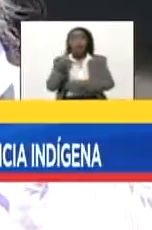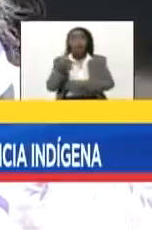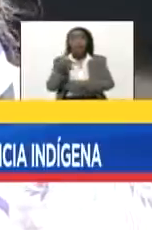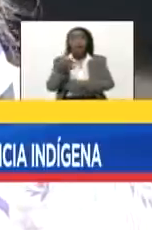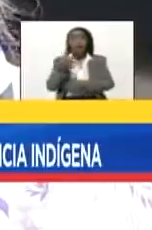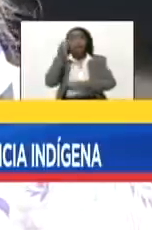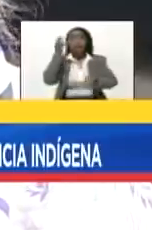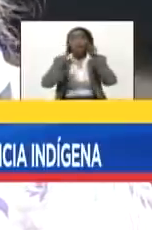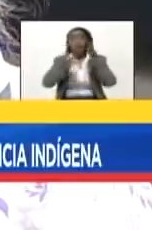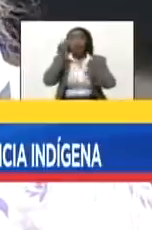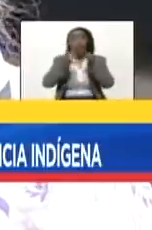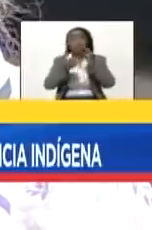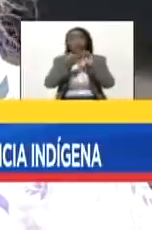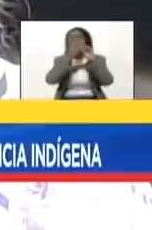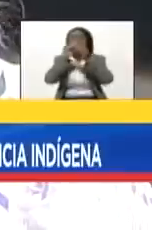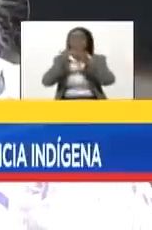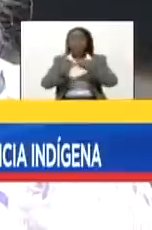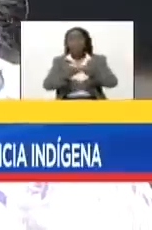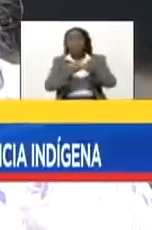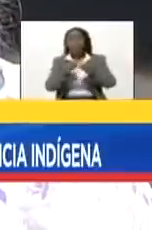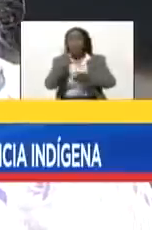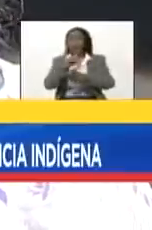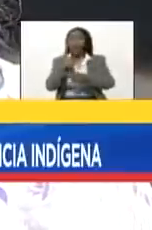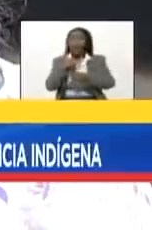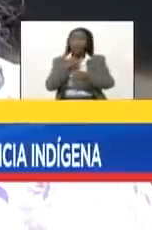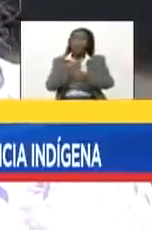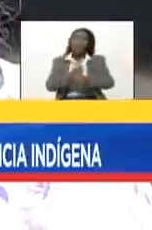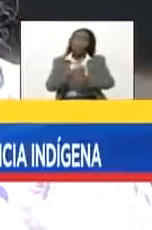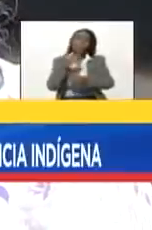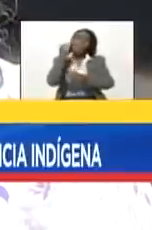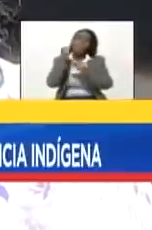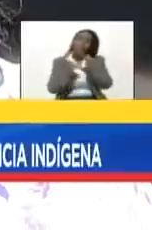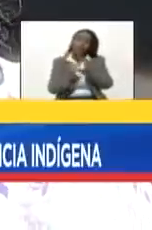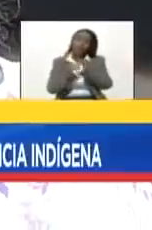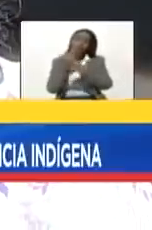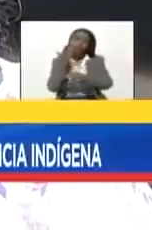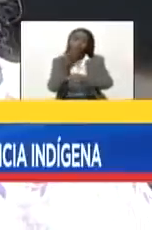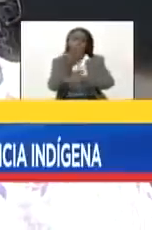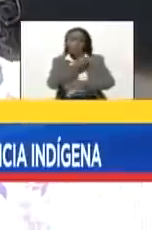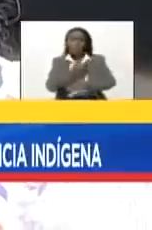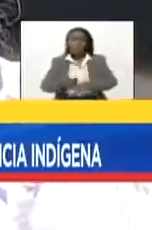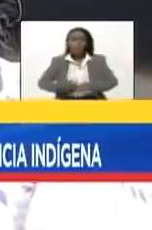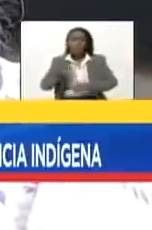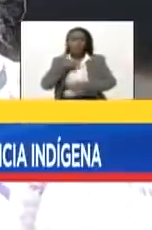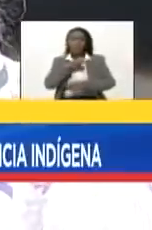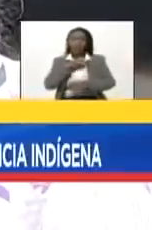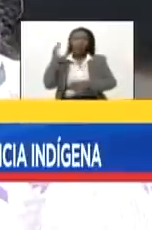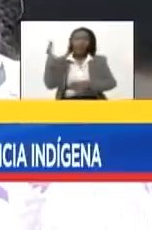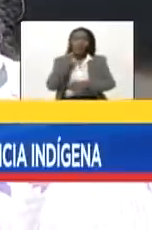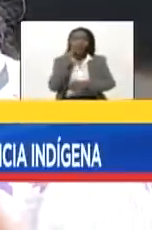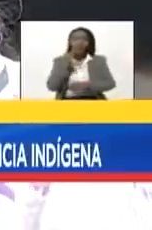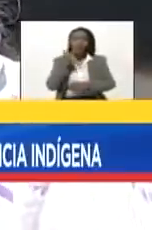de la Justicia y la Reparación, no esperaba menos de usted, presidente. Aquí venimos a